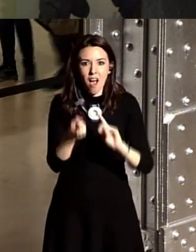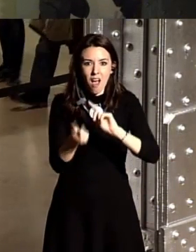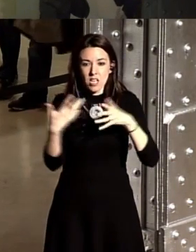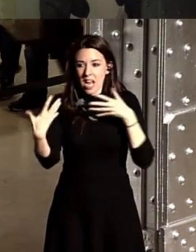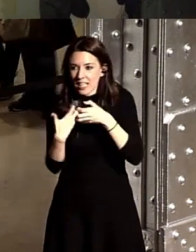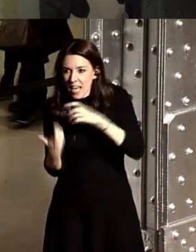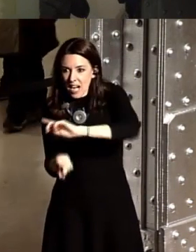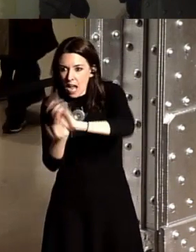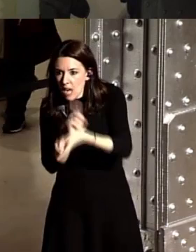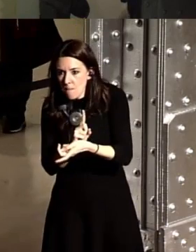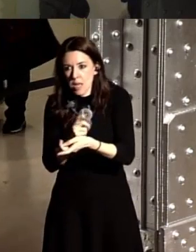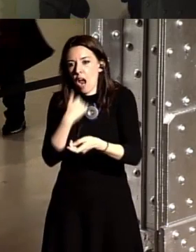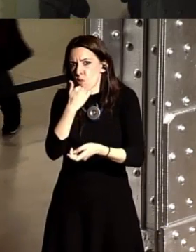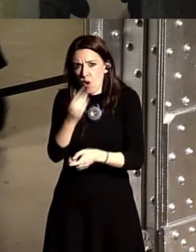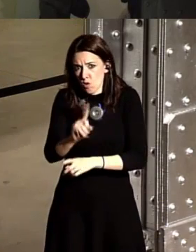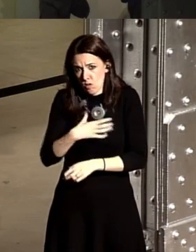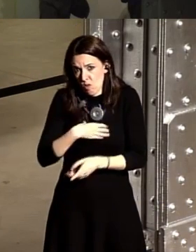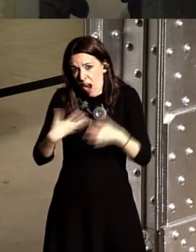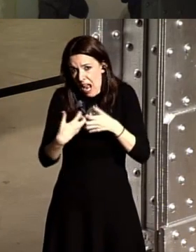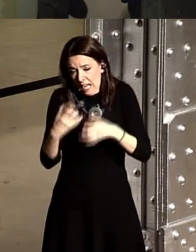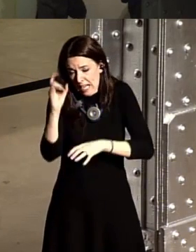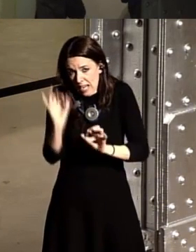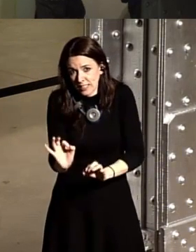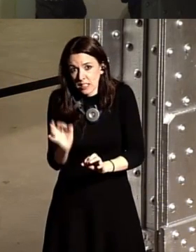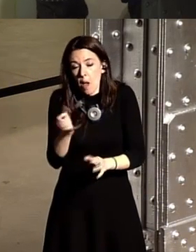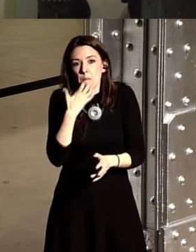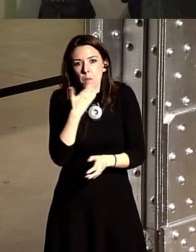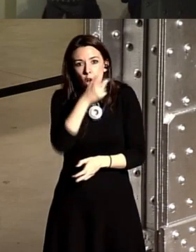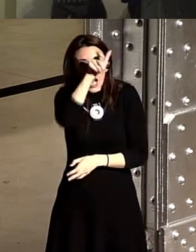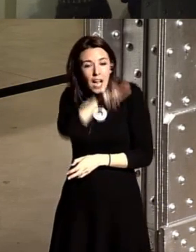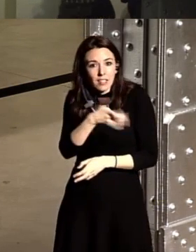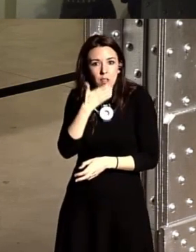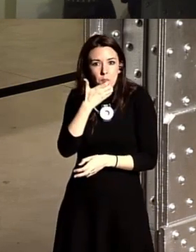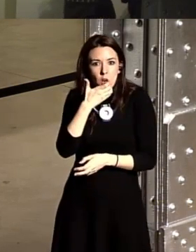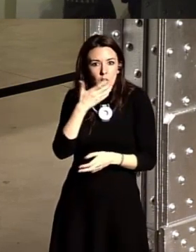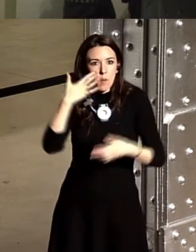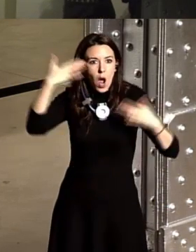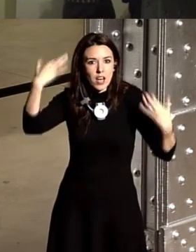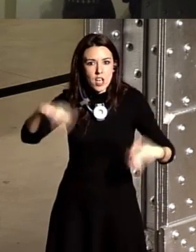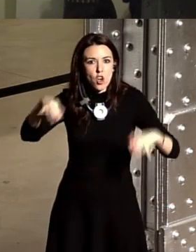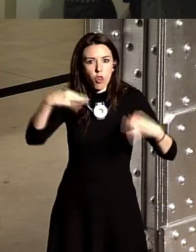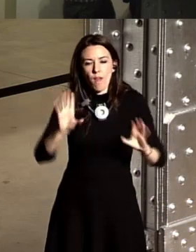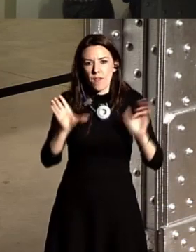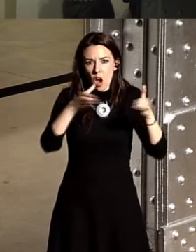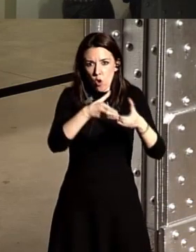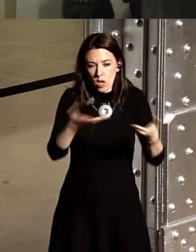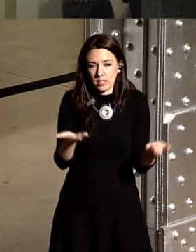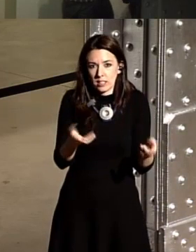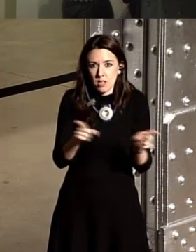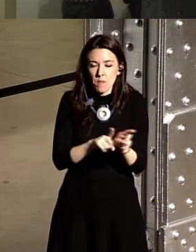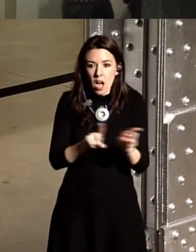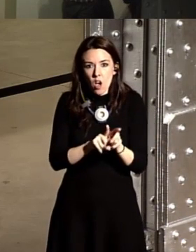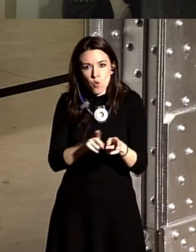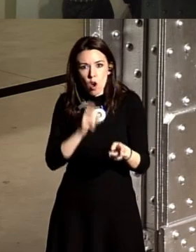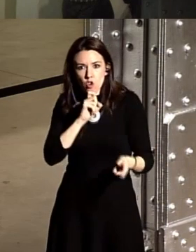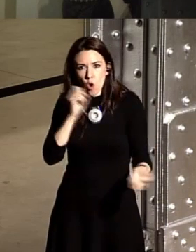guerra ni nada, pero sí para que haya gente que, por ejemplo, la pérdida de inocencia colectiva que supuso cómo estaban